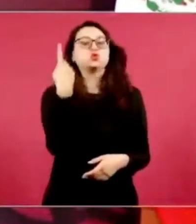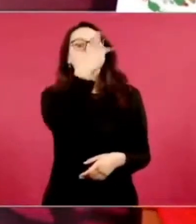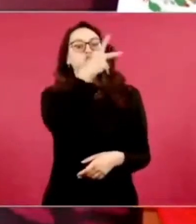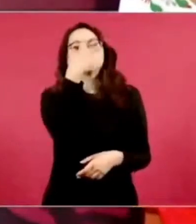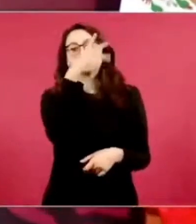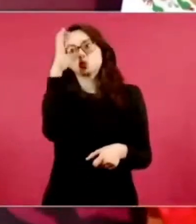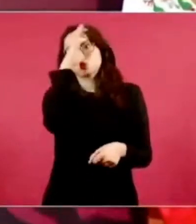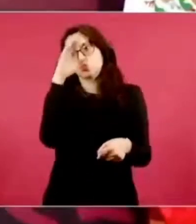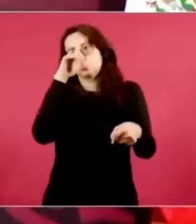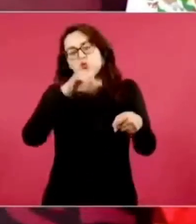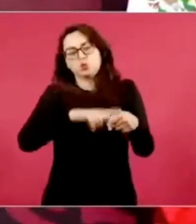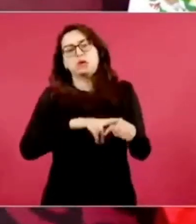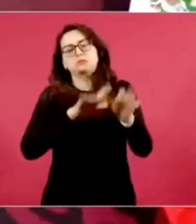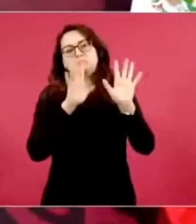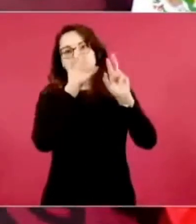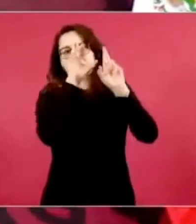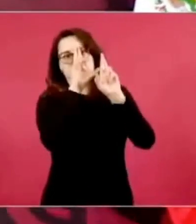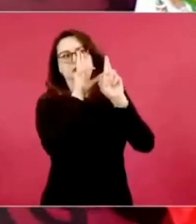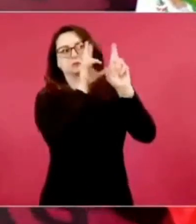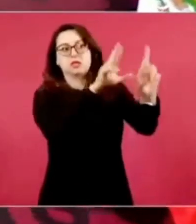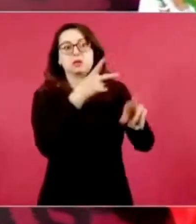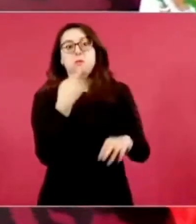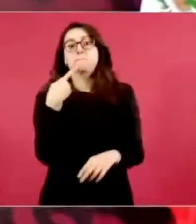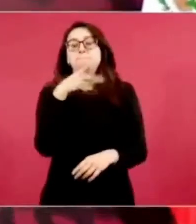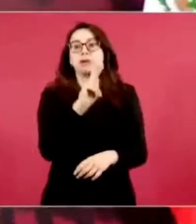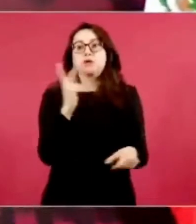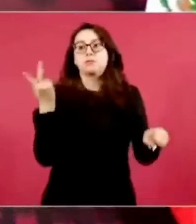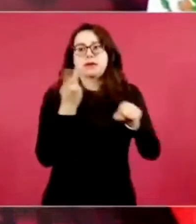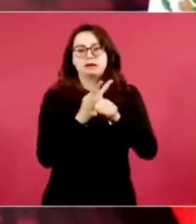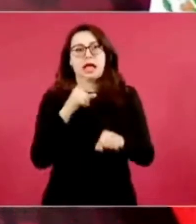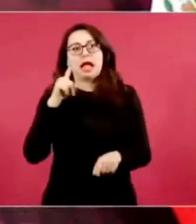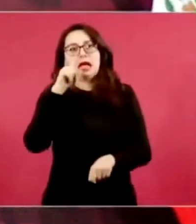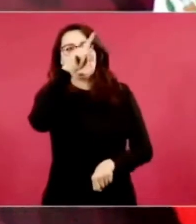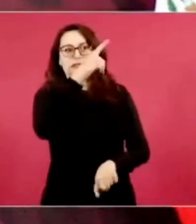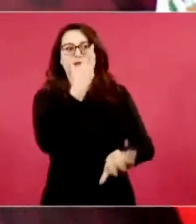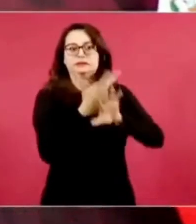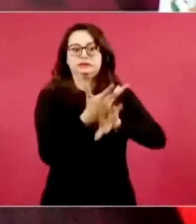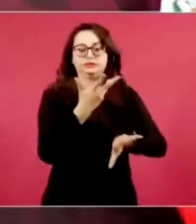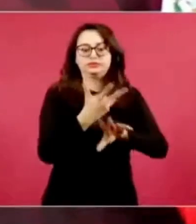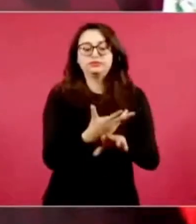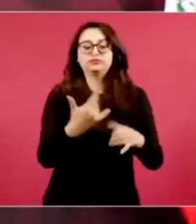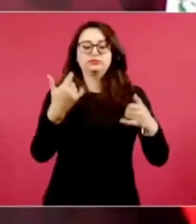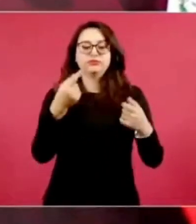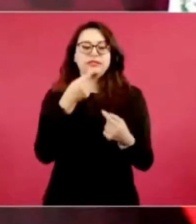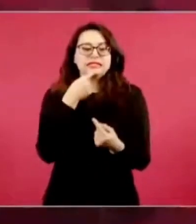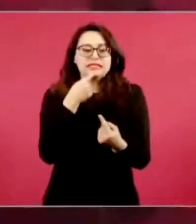que los jóvenes se tenían que ir de la casa.